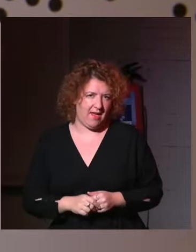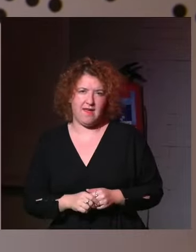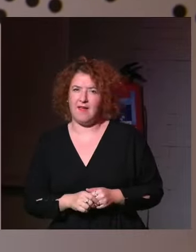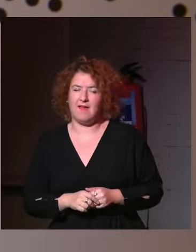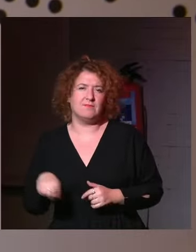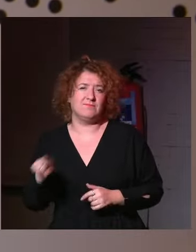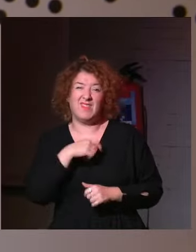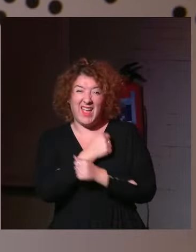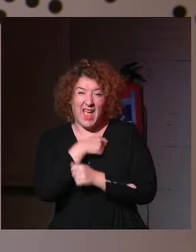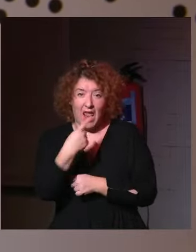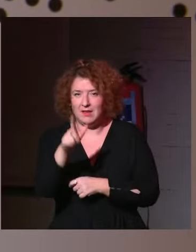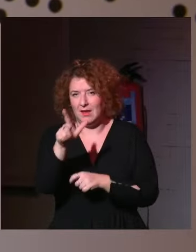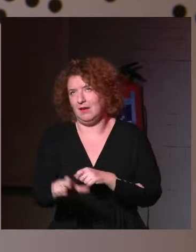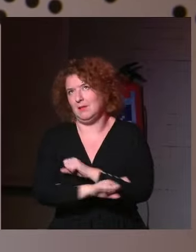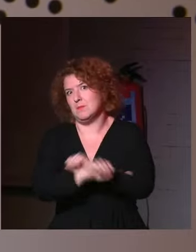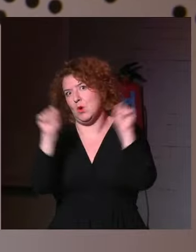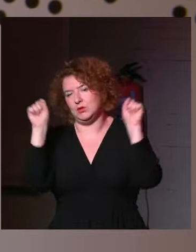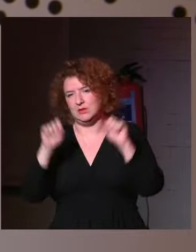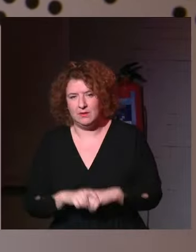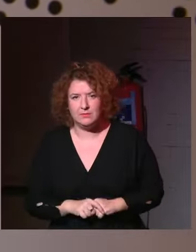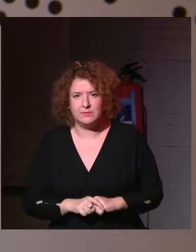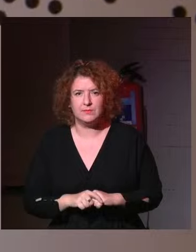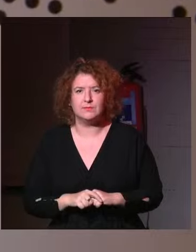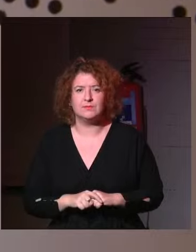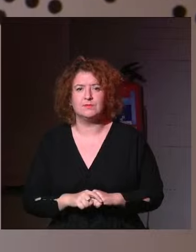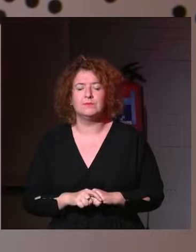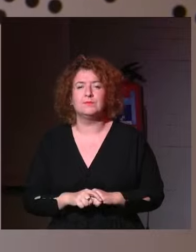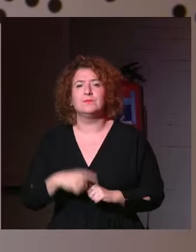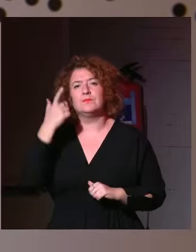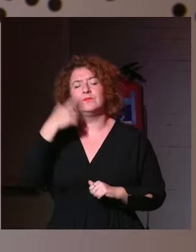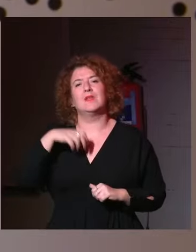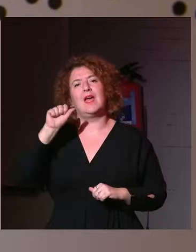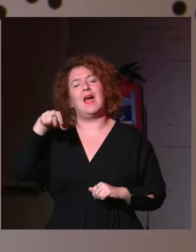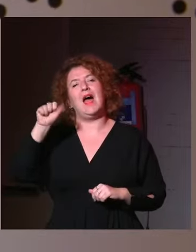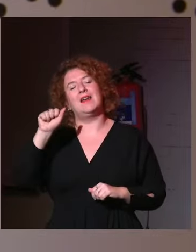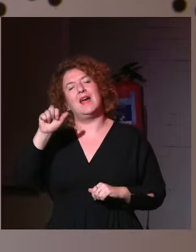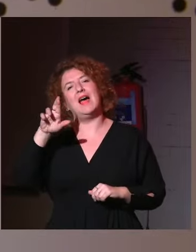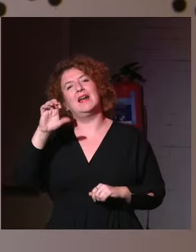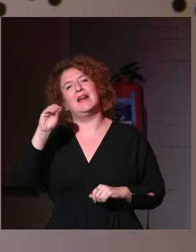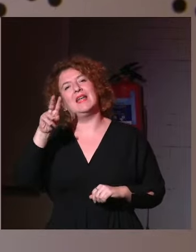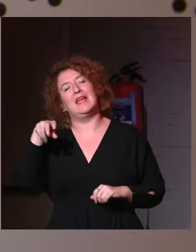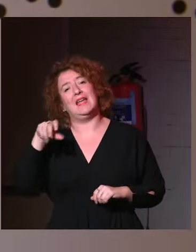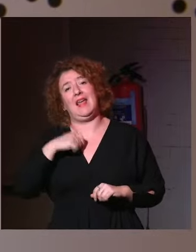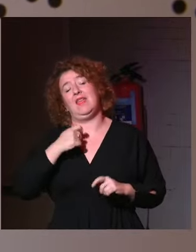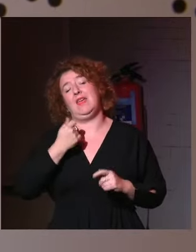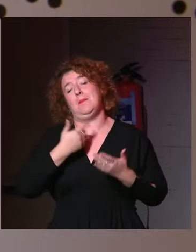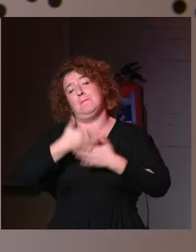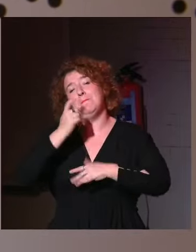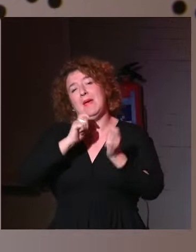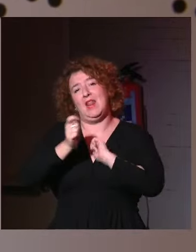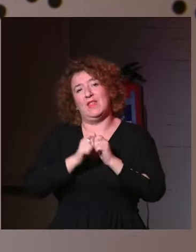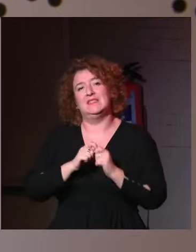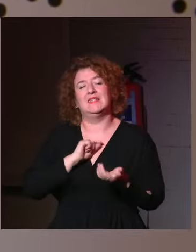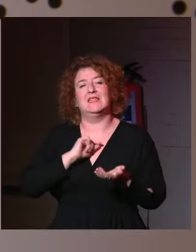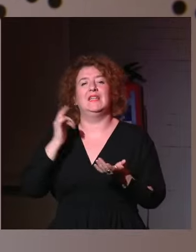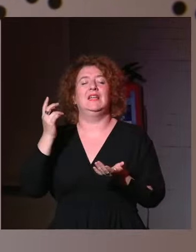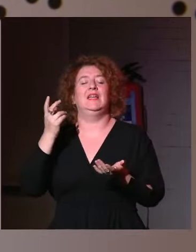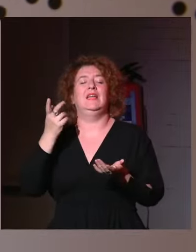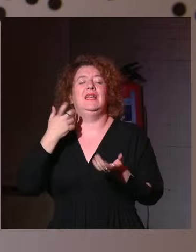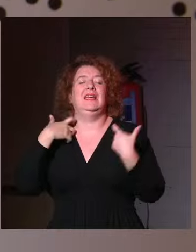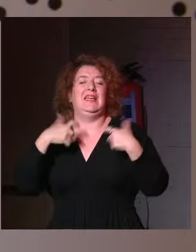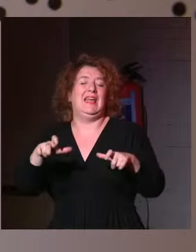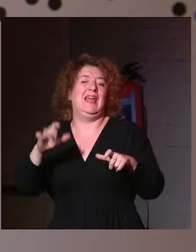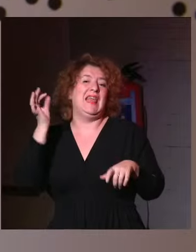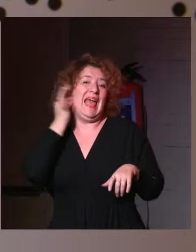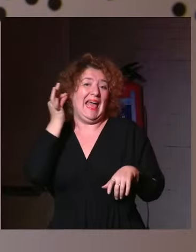a quererte Bueno yo soy Ana requena Aguilar periodista del diario.es redactora jefa de género